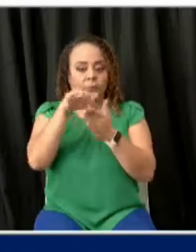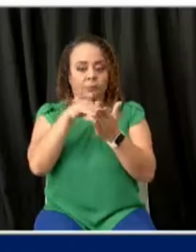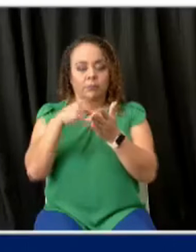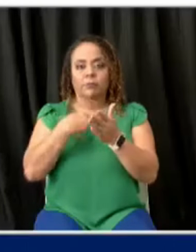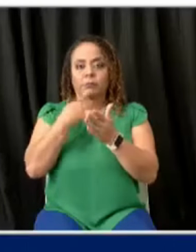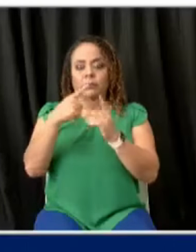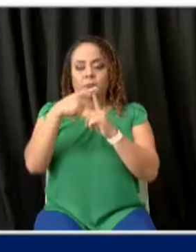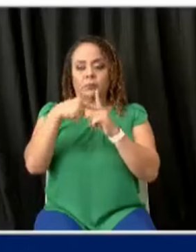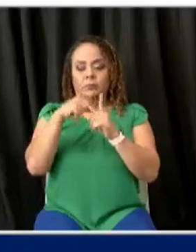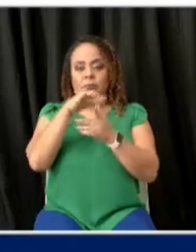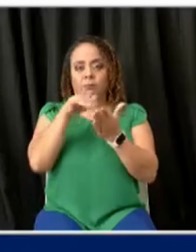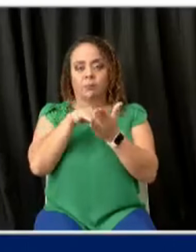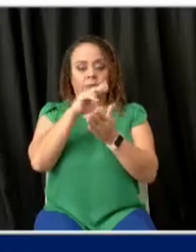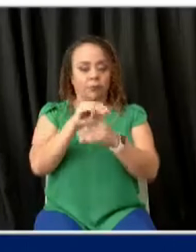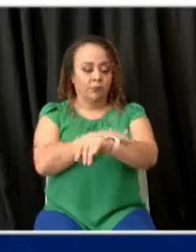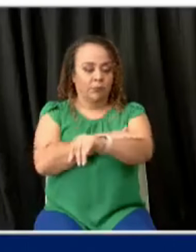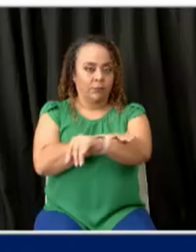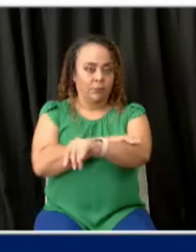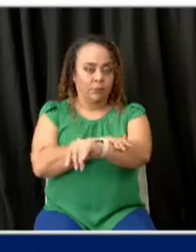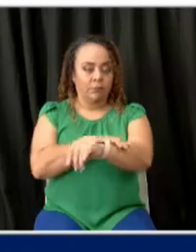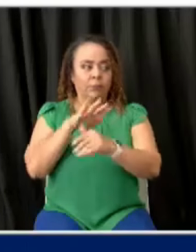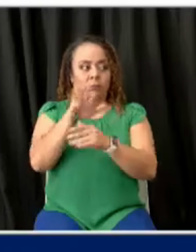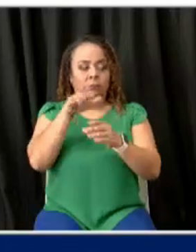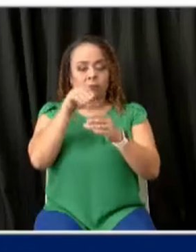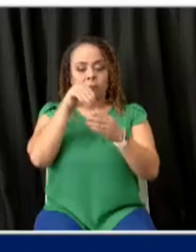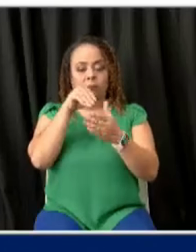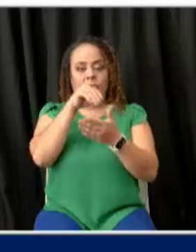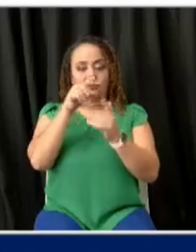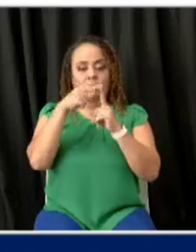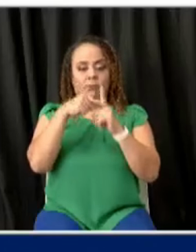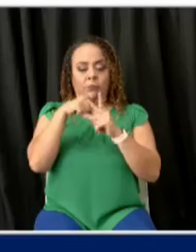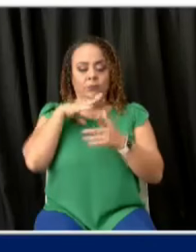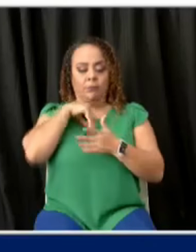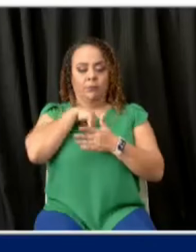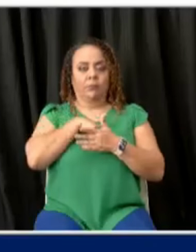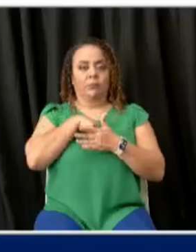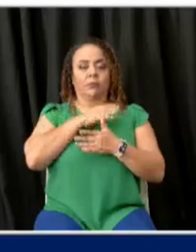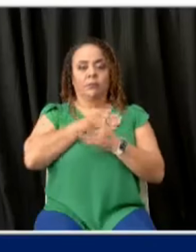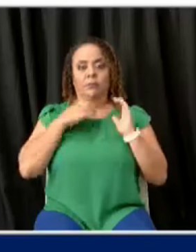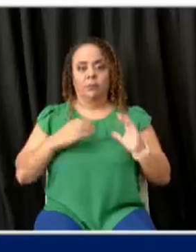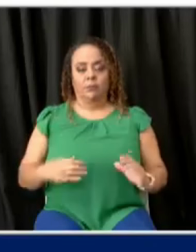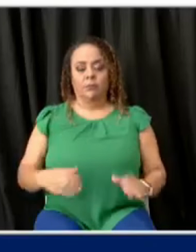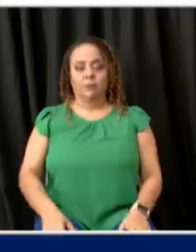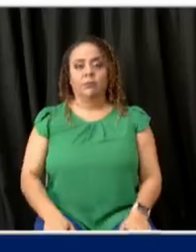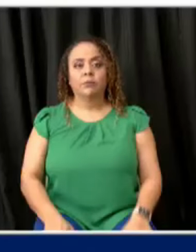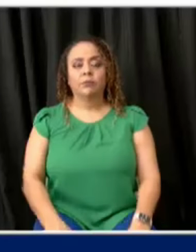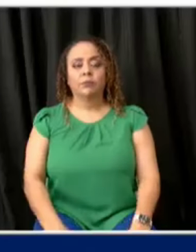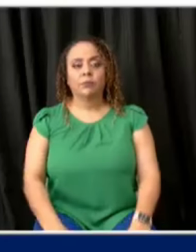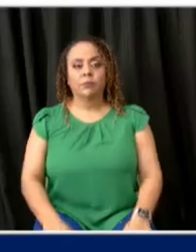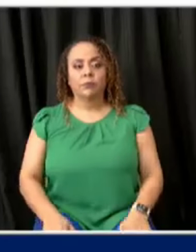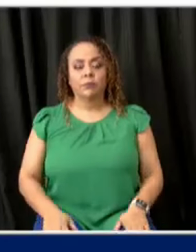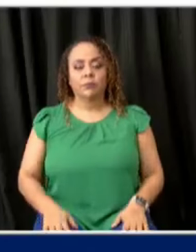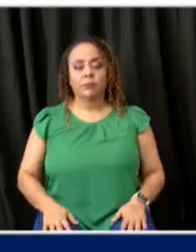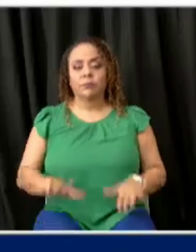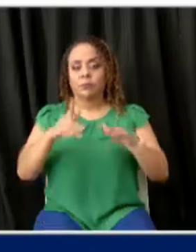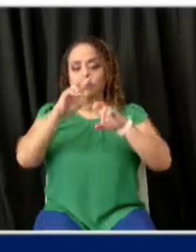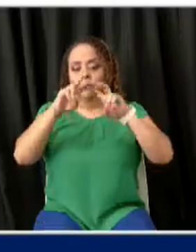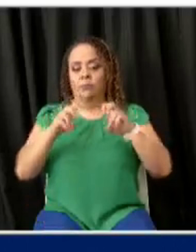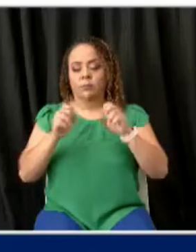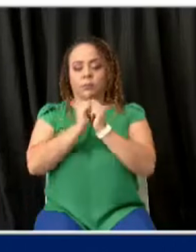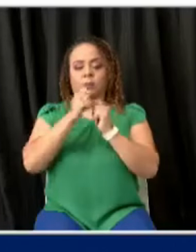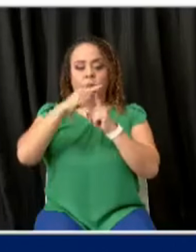temperatura central, no es la temperatura de la piel, es la temperatura adentro del cuerpo. ¿Ok? Adentro del cuerpo. ¿Cómo lo medimos? Pues con